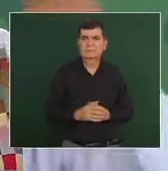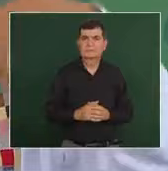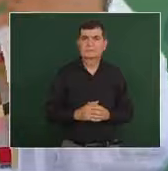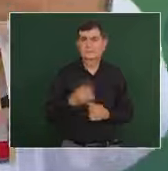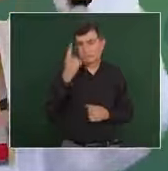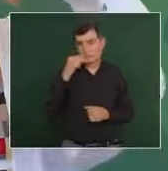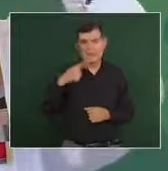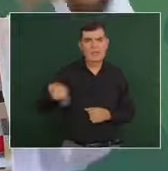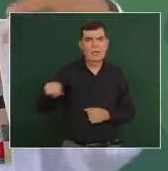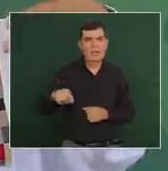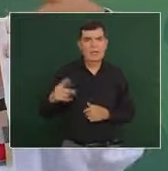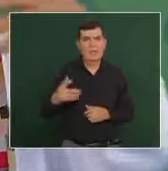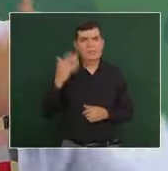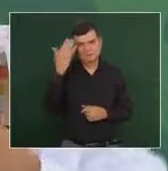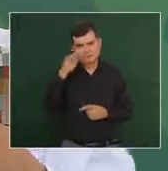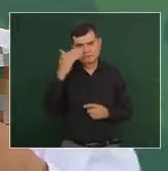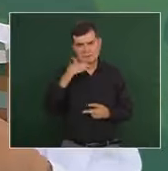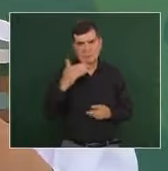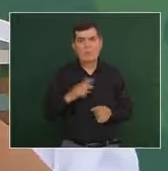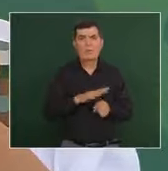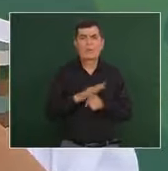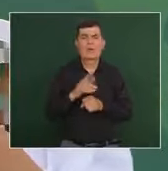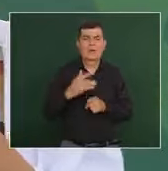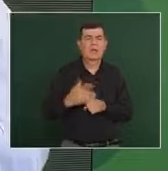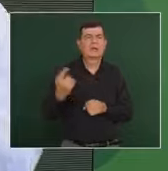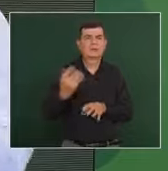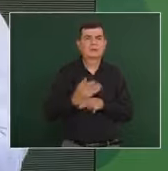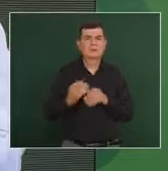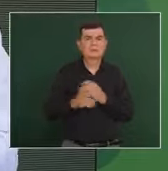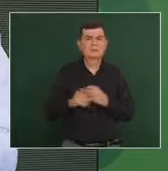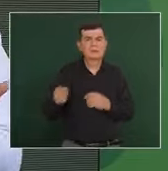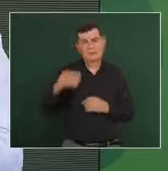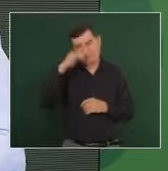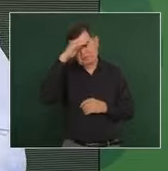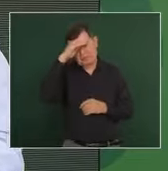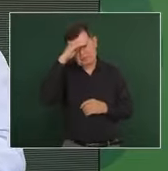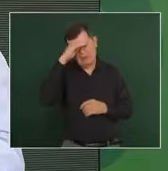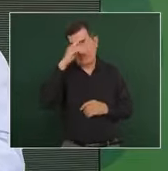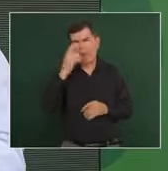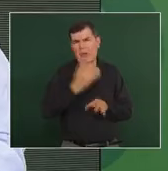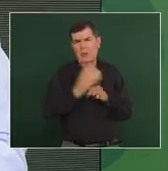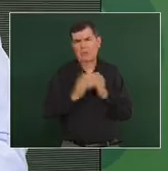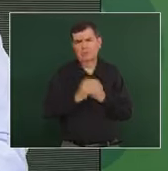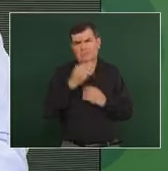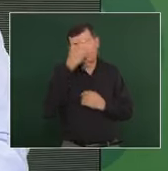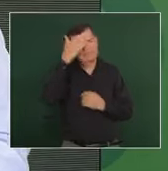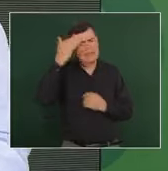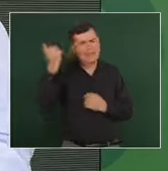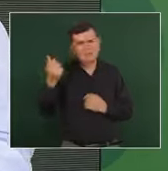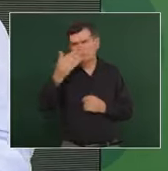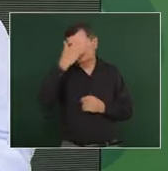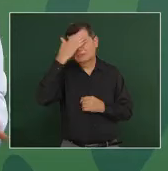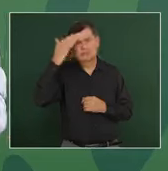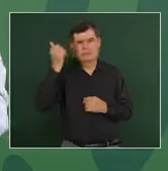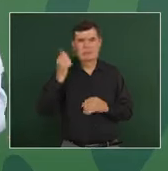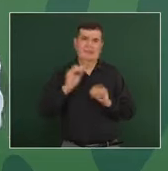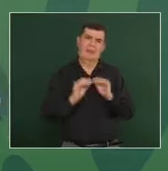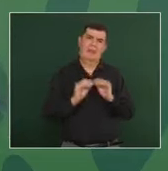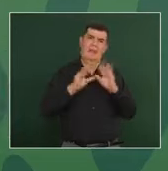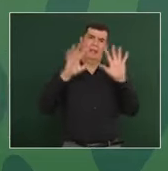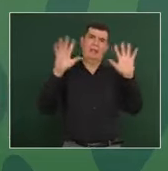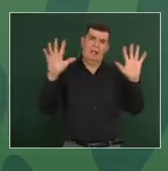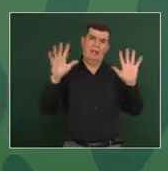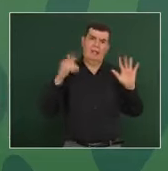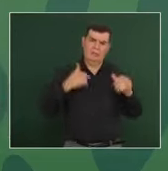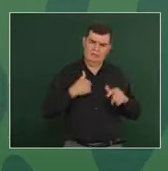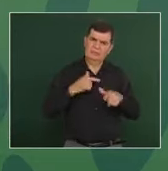para que ellos sepan cuál ha sido la actitud, porque a lo mejor ellos desconocen muchas cosas. Y claro que me